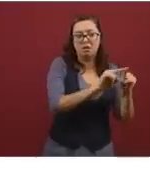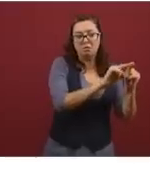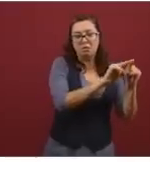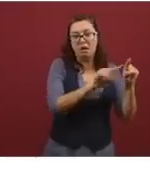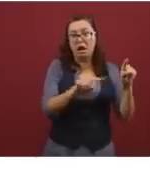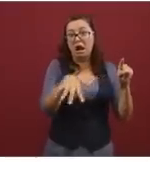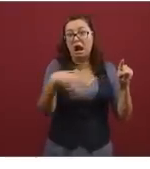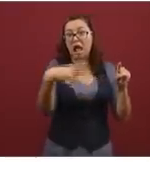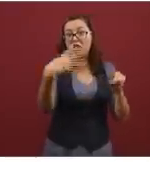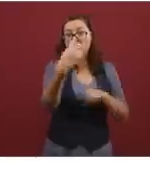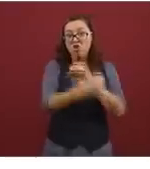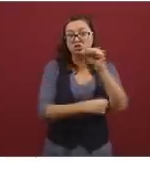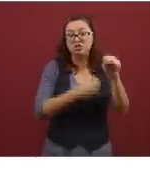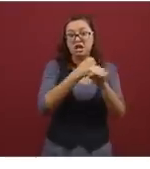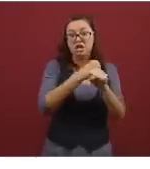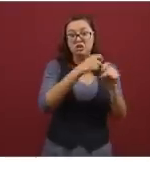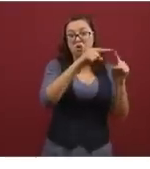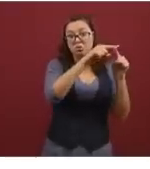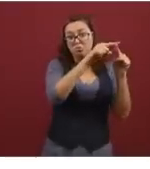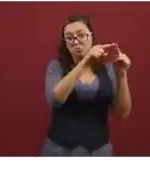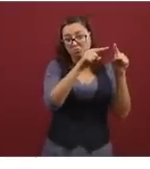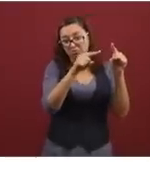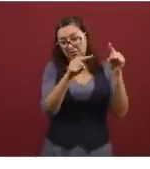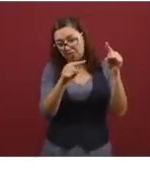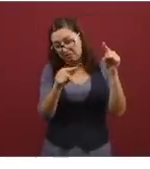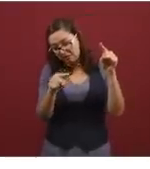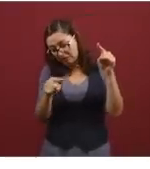brutal, es del orden de